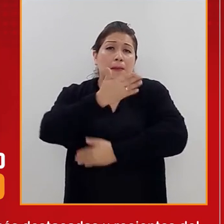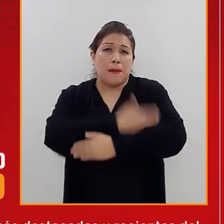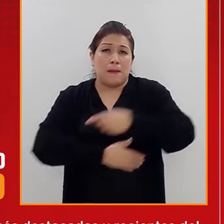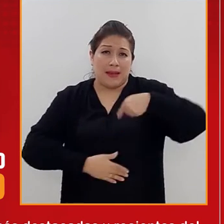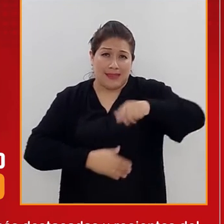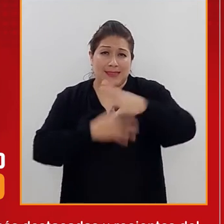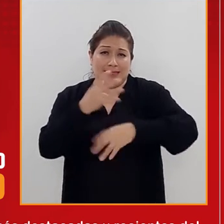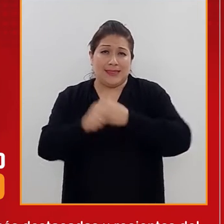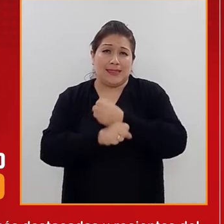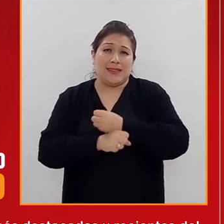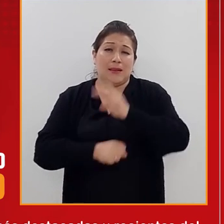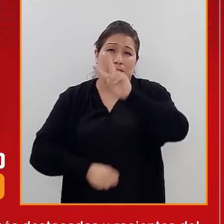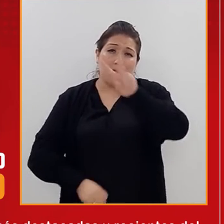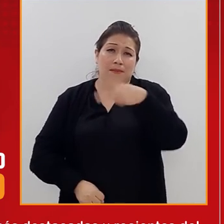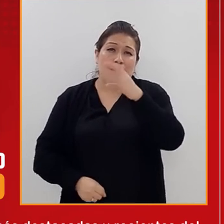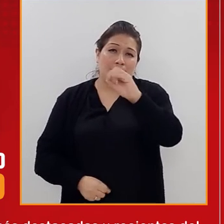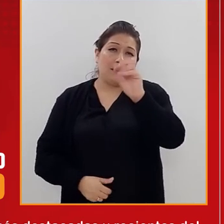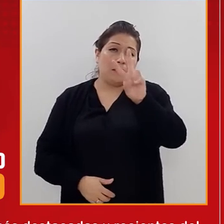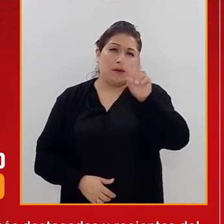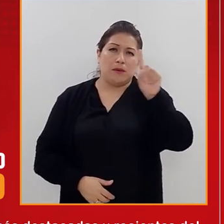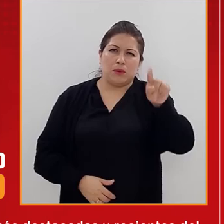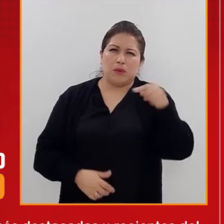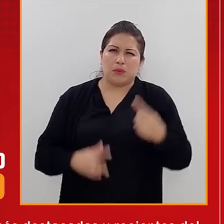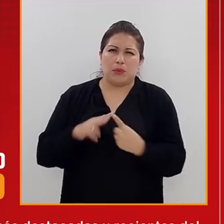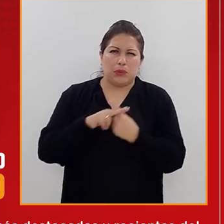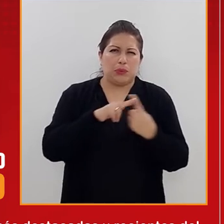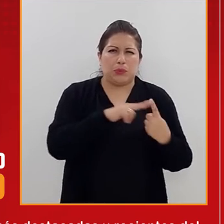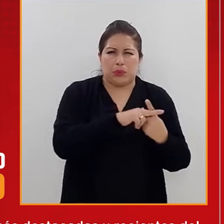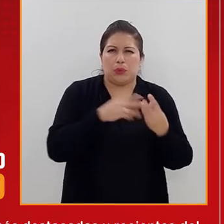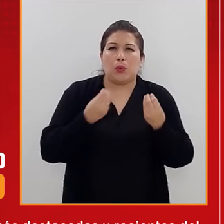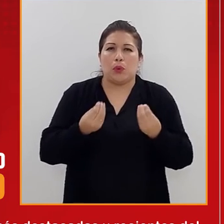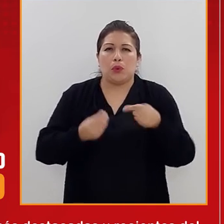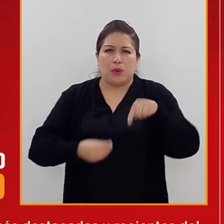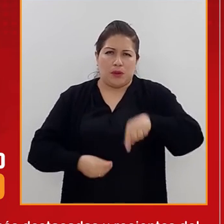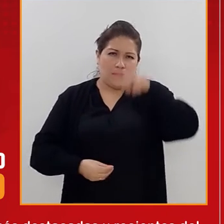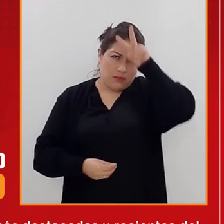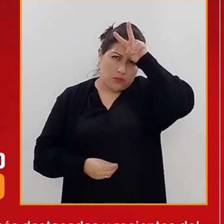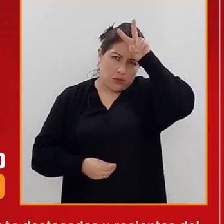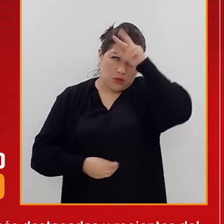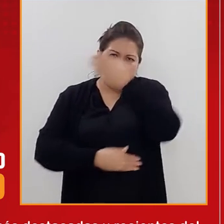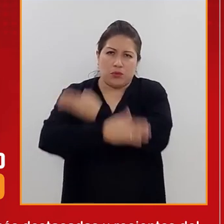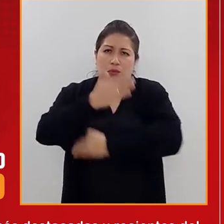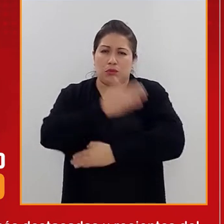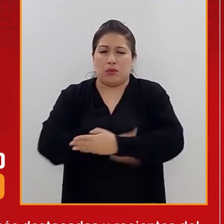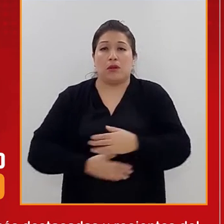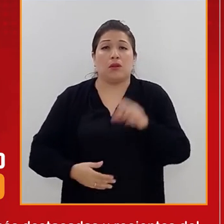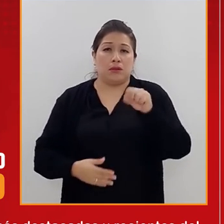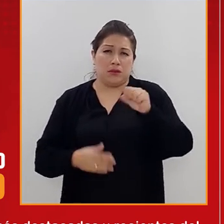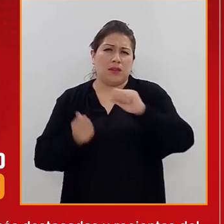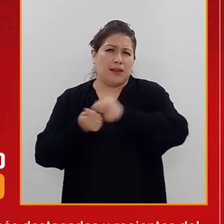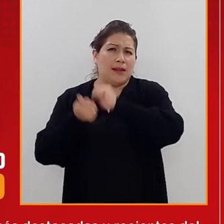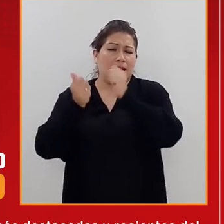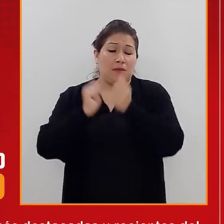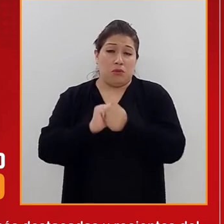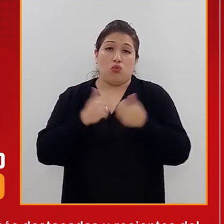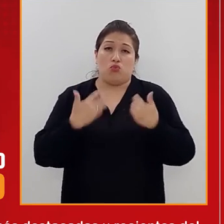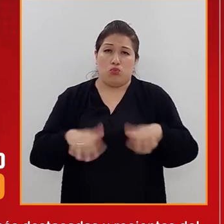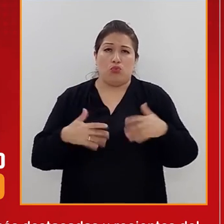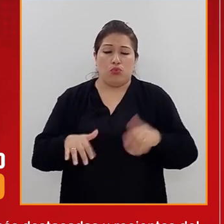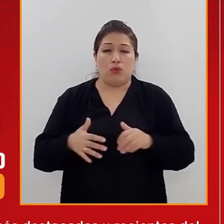Discapacidad en el siglo XXI. En el siglo XXI, las concepciones sobre la discapacidad en el Perú